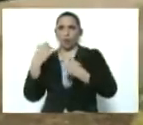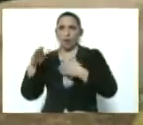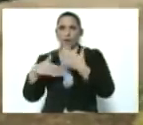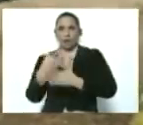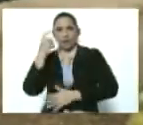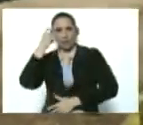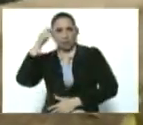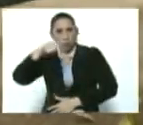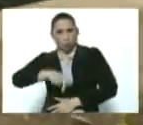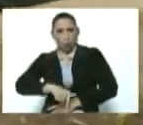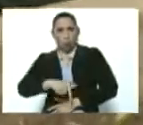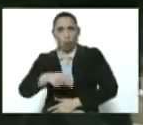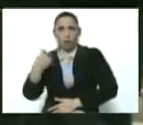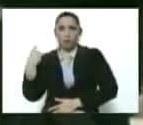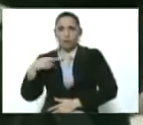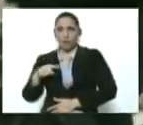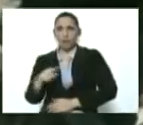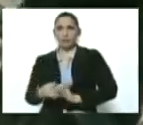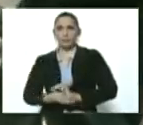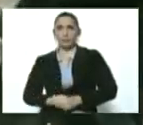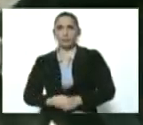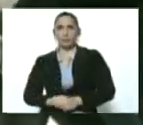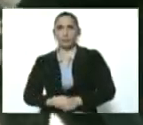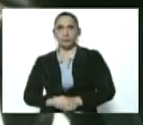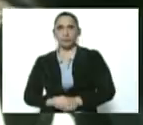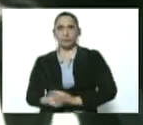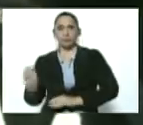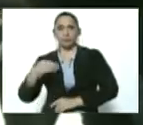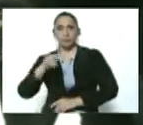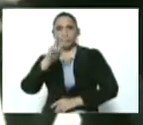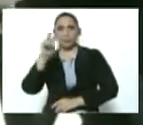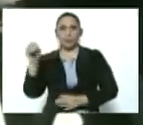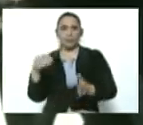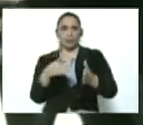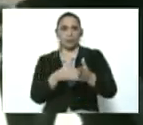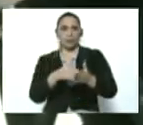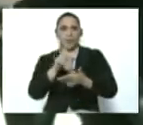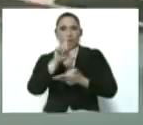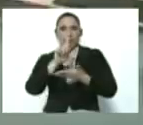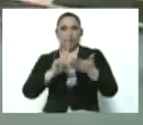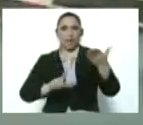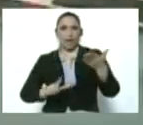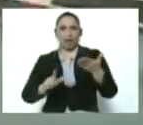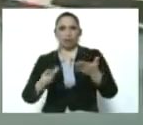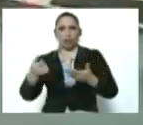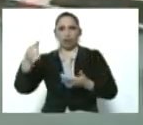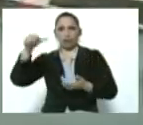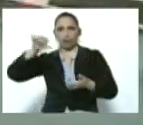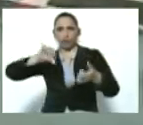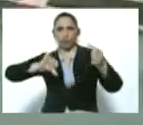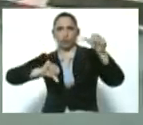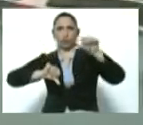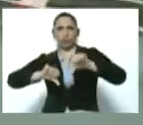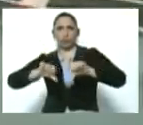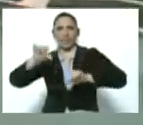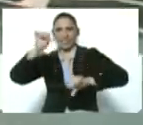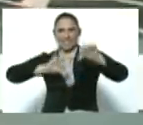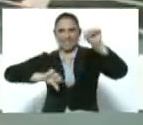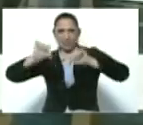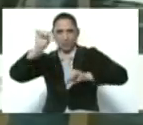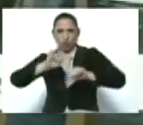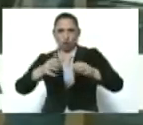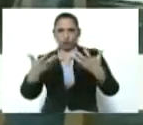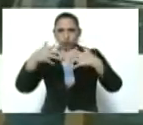contempla la colocación de más de 20.000 litros de hipoclorito con la intención pues de continuar